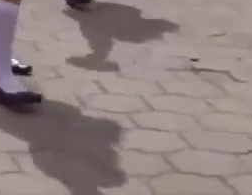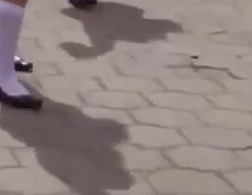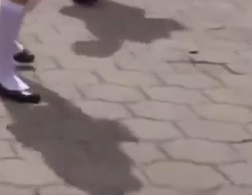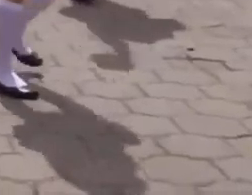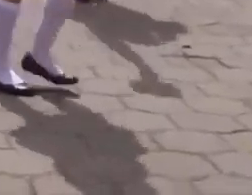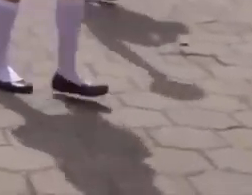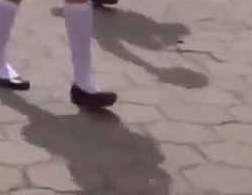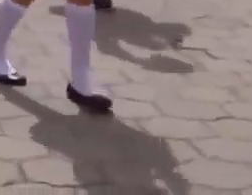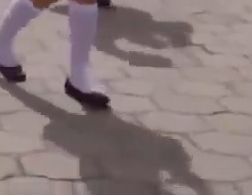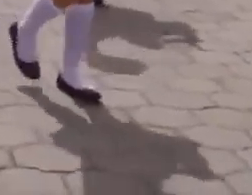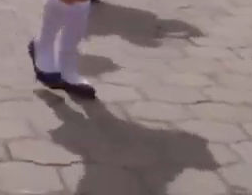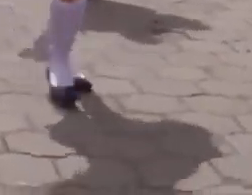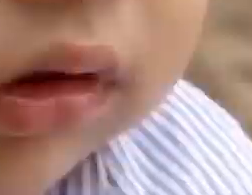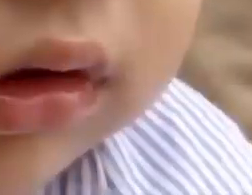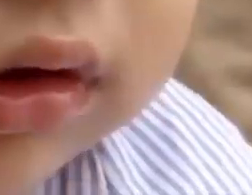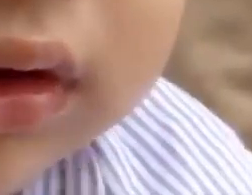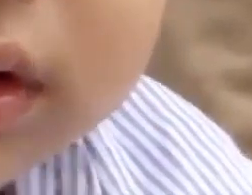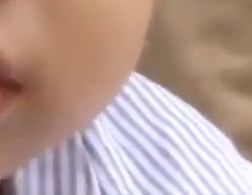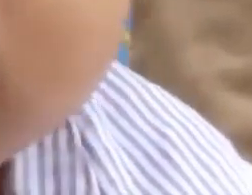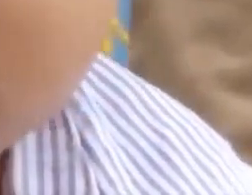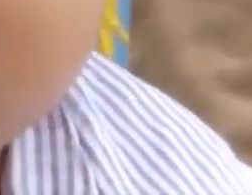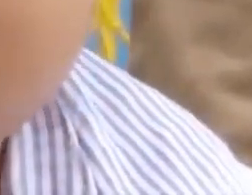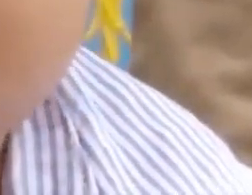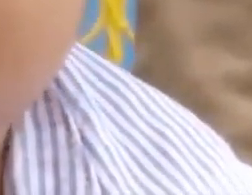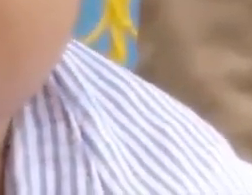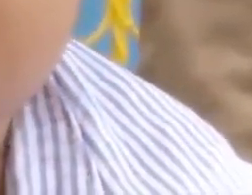Que el cielo Seferino haya puesto